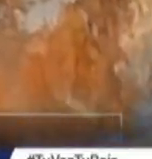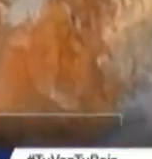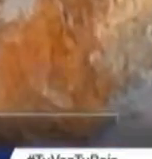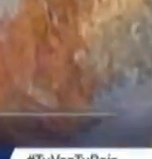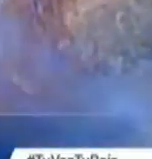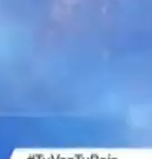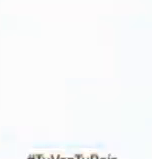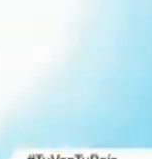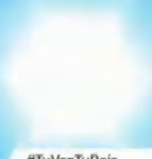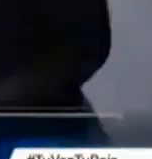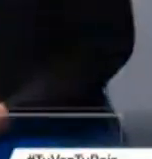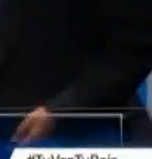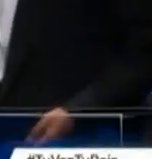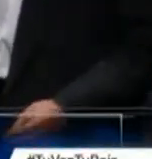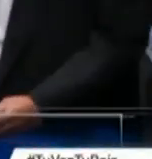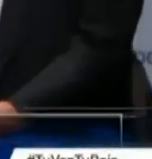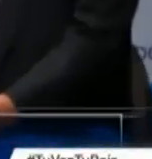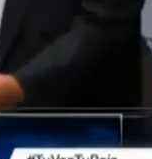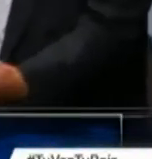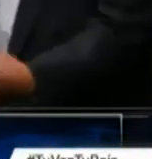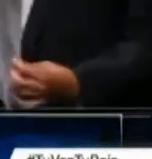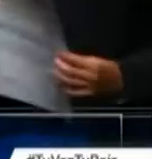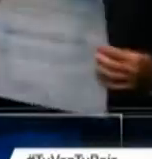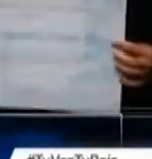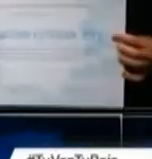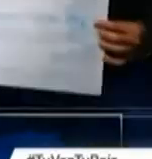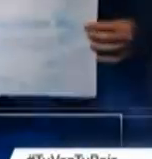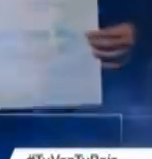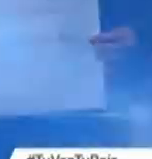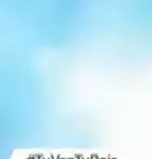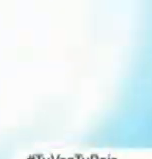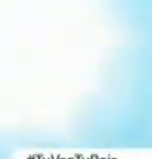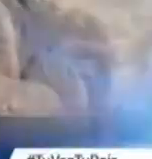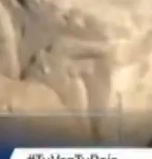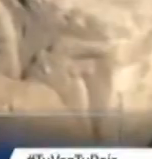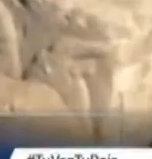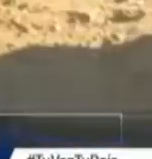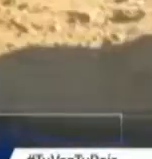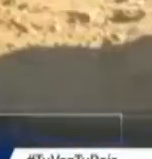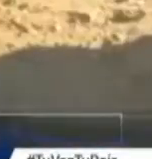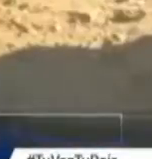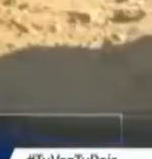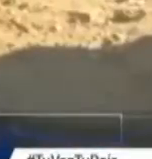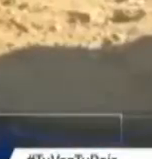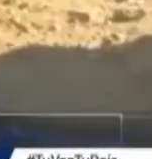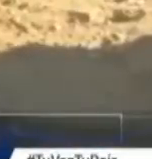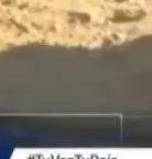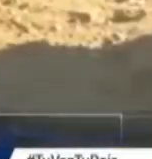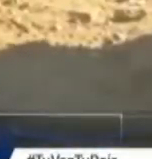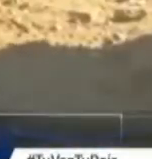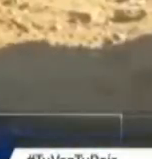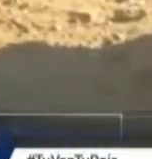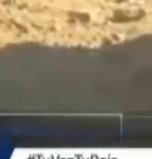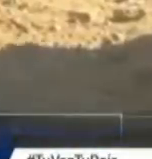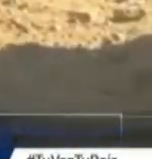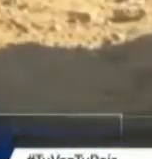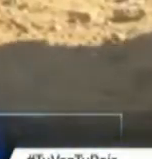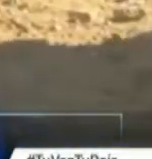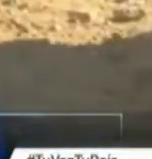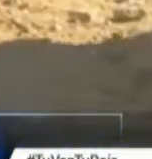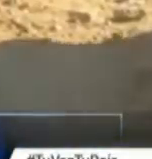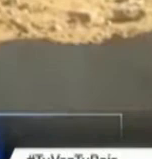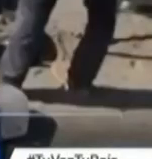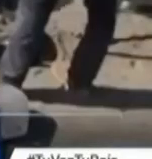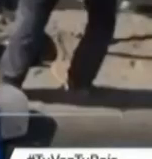Zaruma y Portobelo. Cenecid ofrece más de 3.000 becas de Eloy Alfaro. Y en lo internacional, en Turquía un equipo de arqueólogos